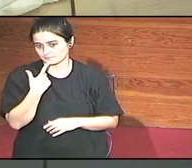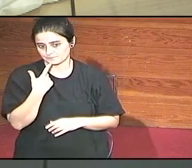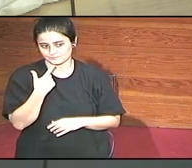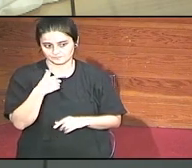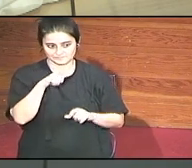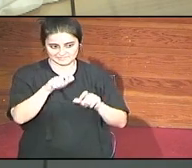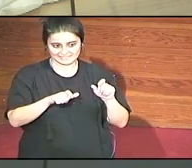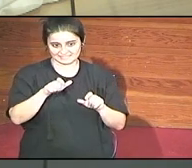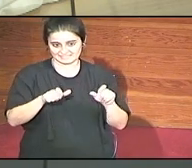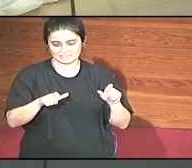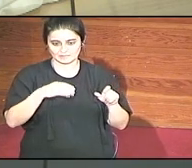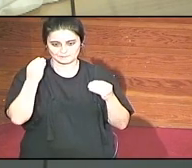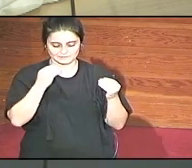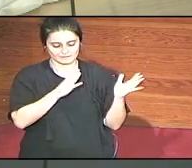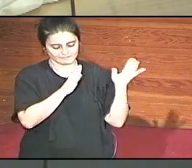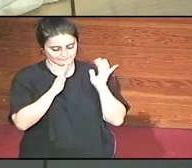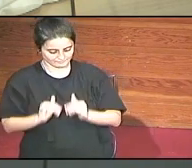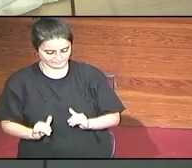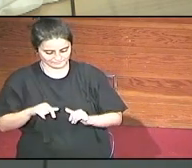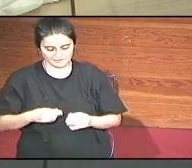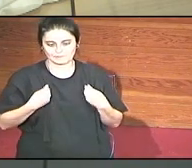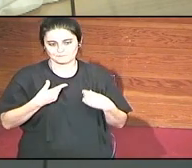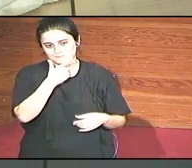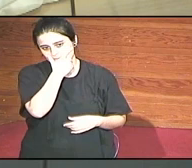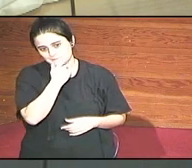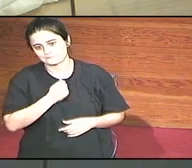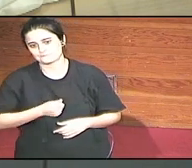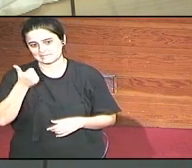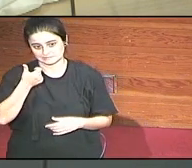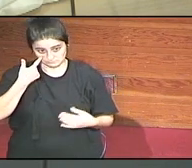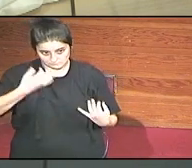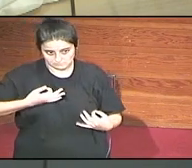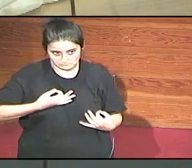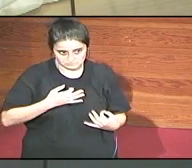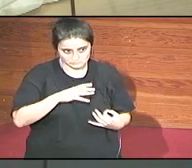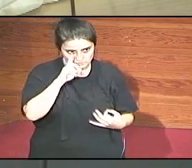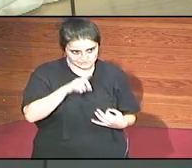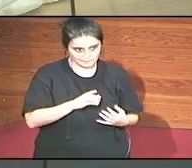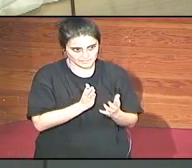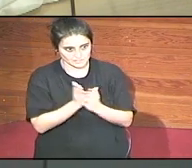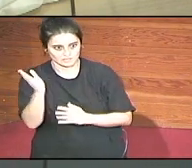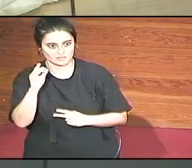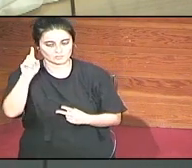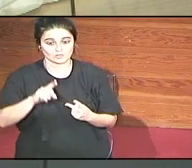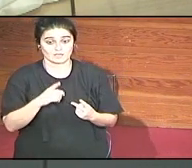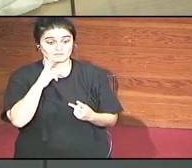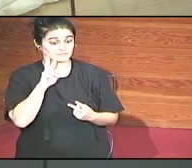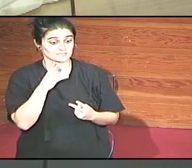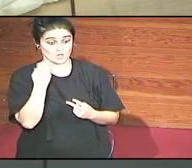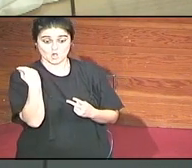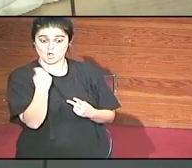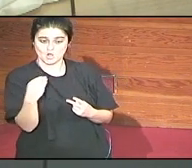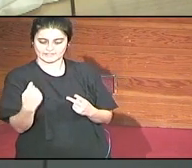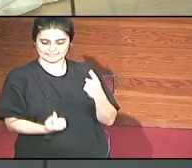es muchísimo más fácil esta es real pero también hay otra en la que ves que hay chavales que son